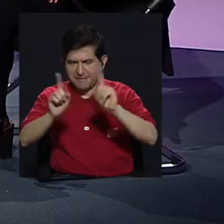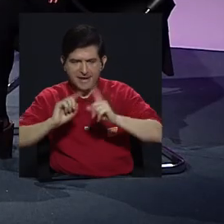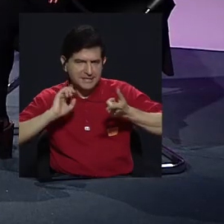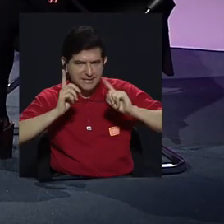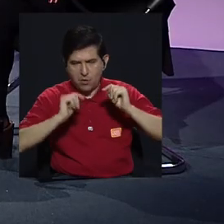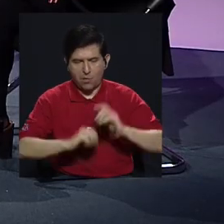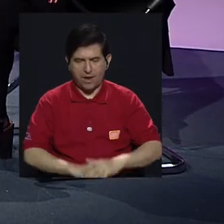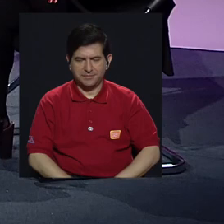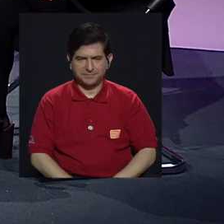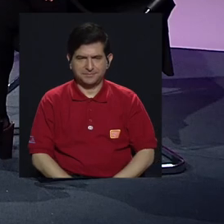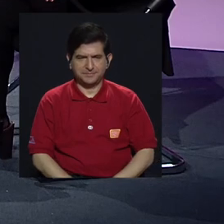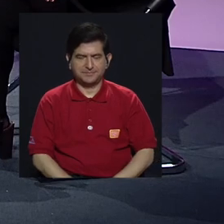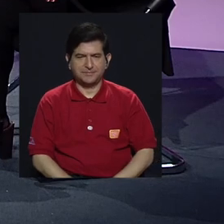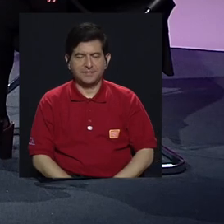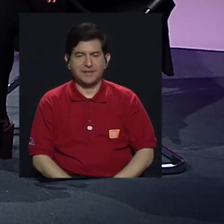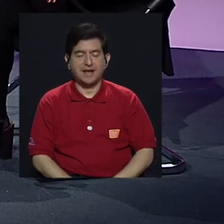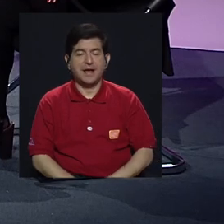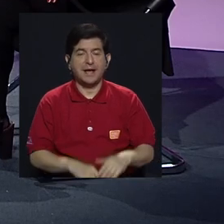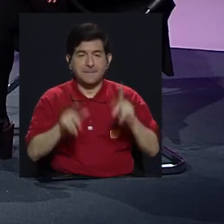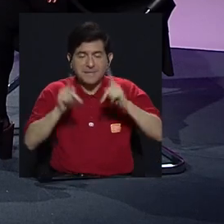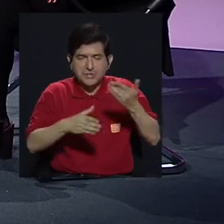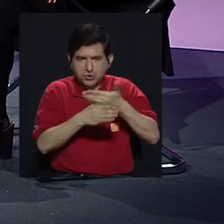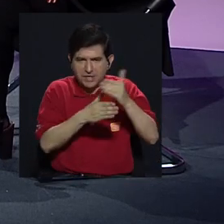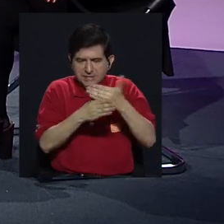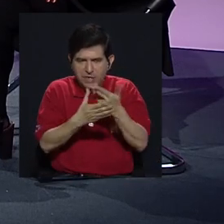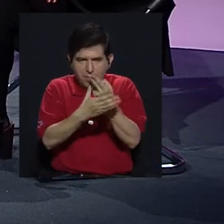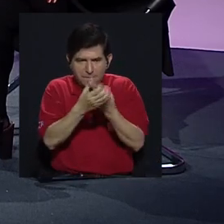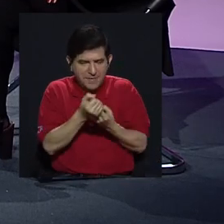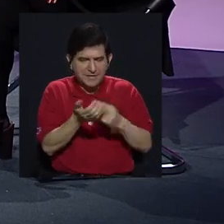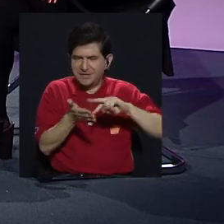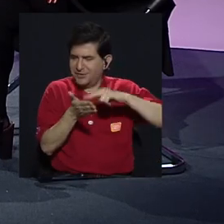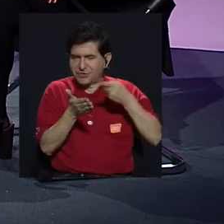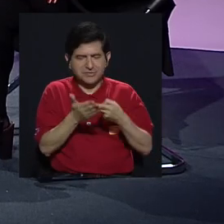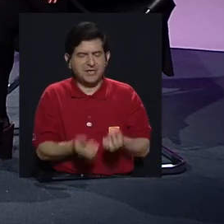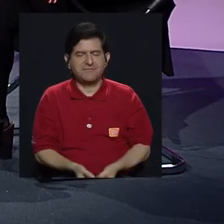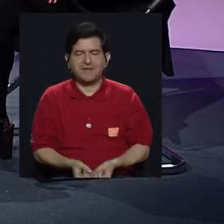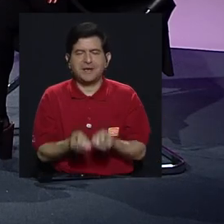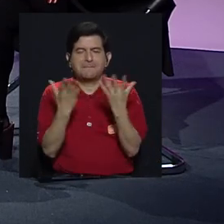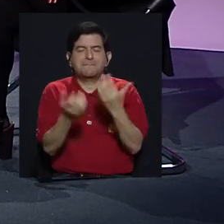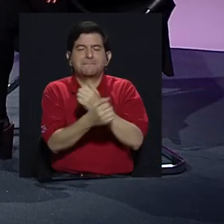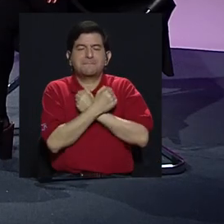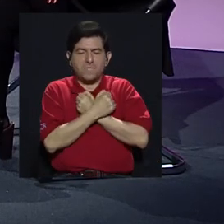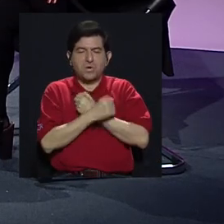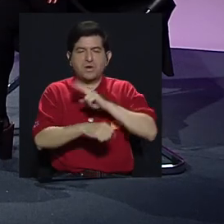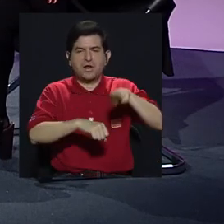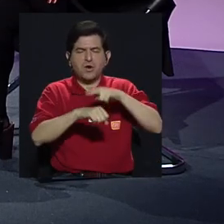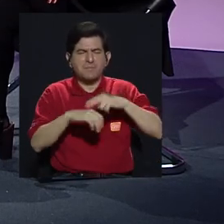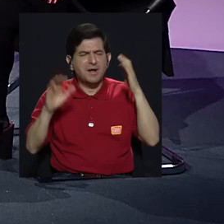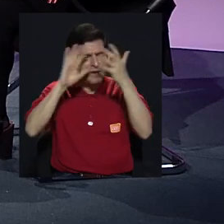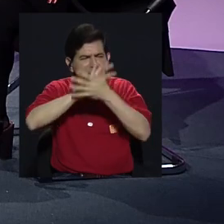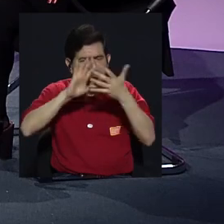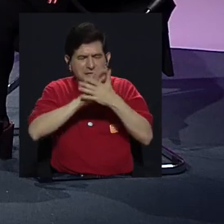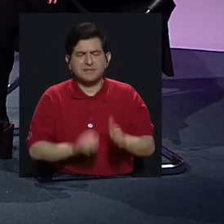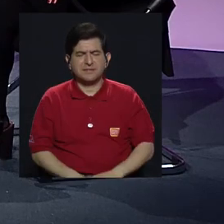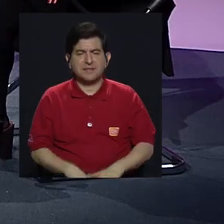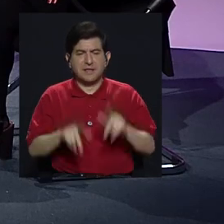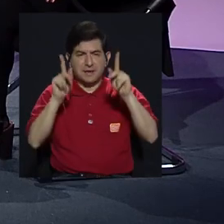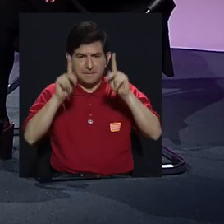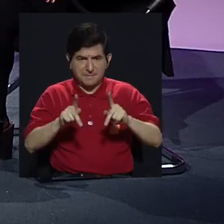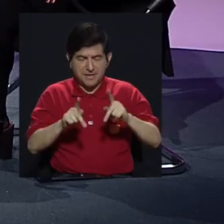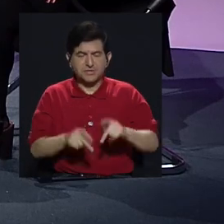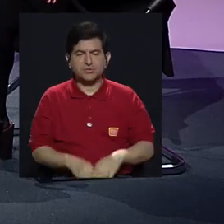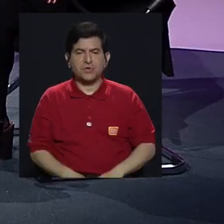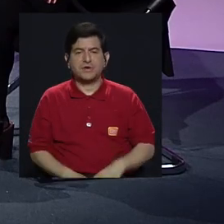diferencias? Los swingers no son poliamorosos. ¿Por qué? Porque normalmente se confunde. El swinger